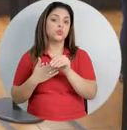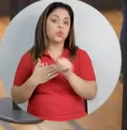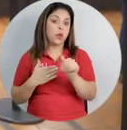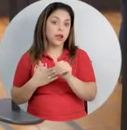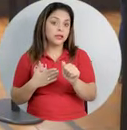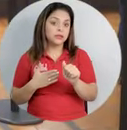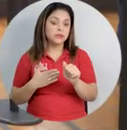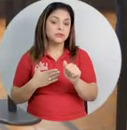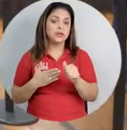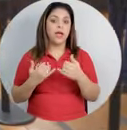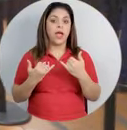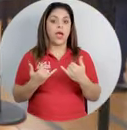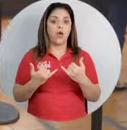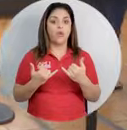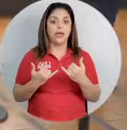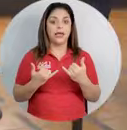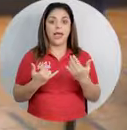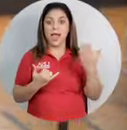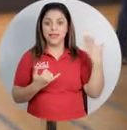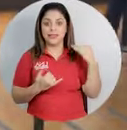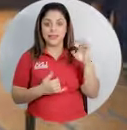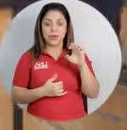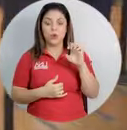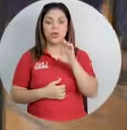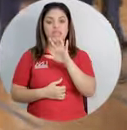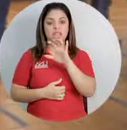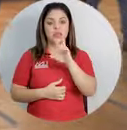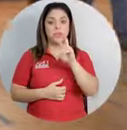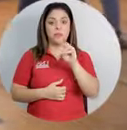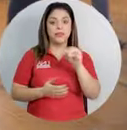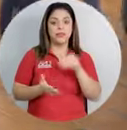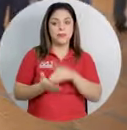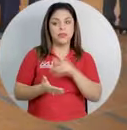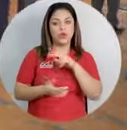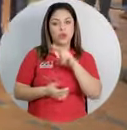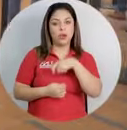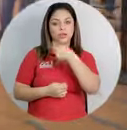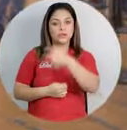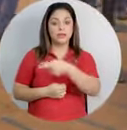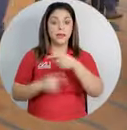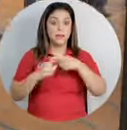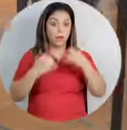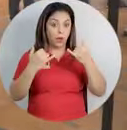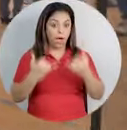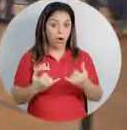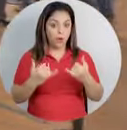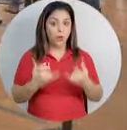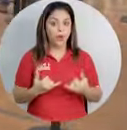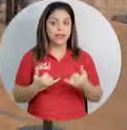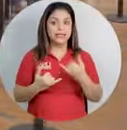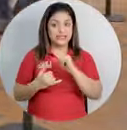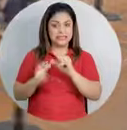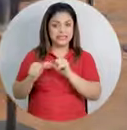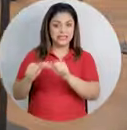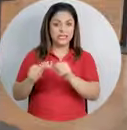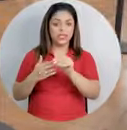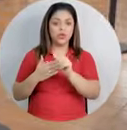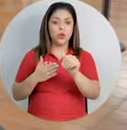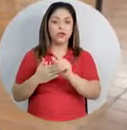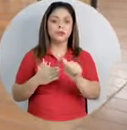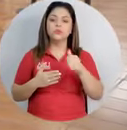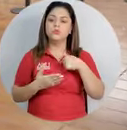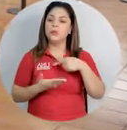500 dólares, estaría pagando 520,000 colones. Al día de hoy estaría pagando, si